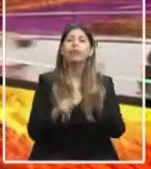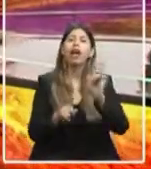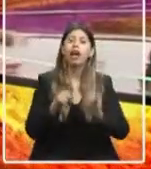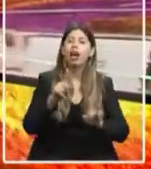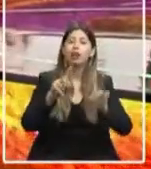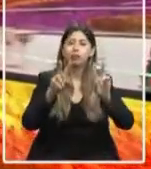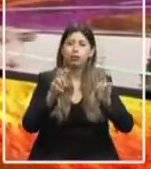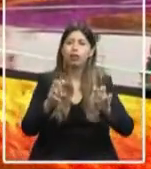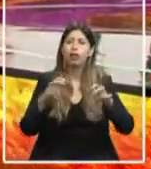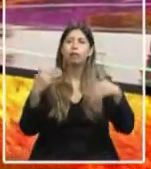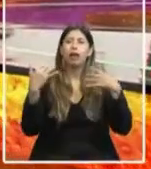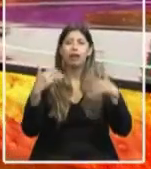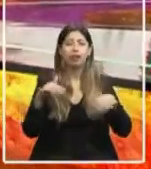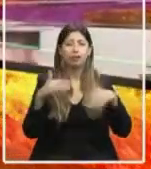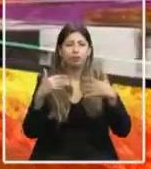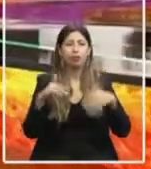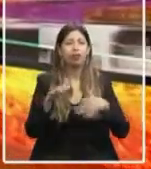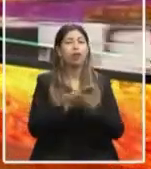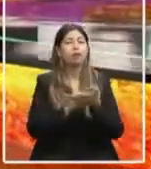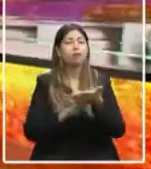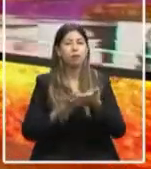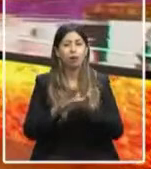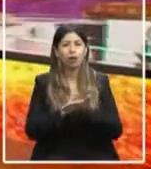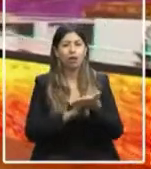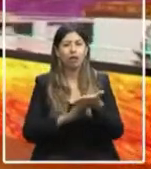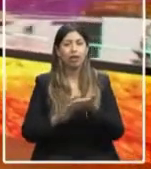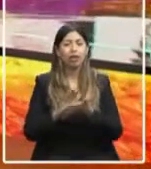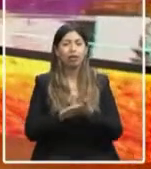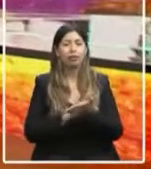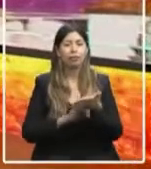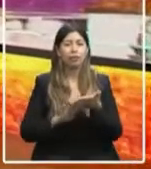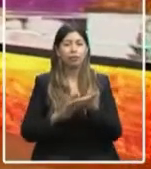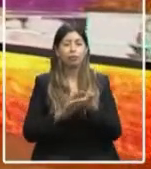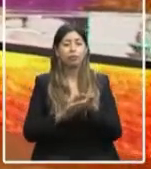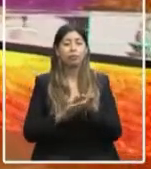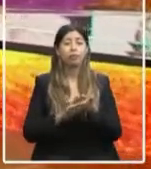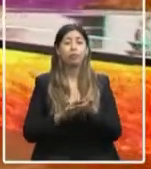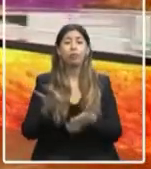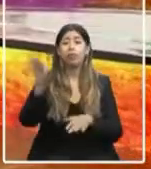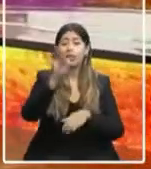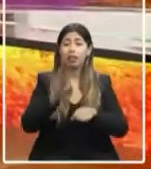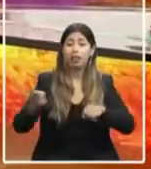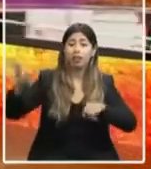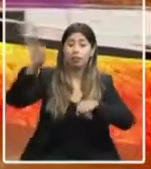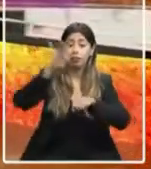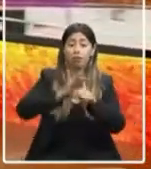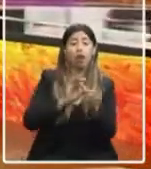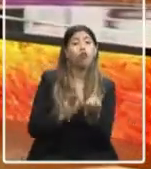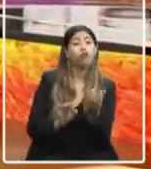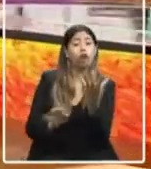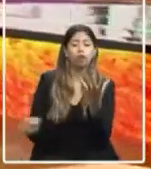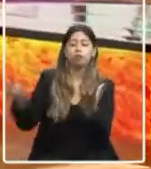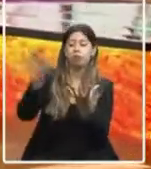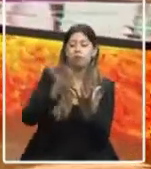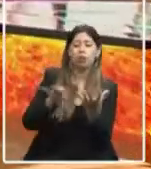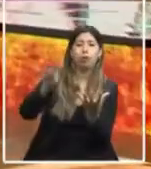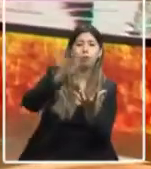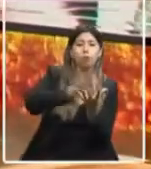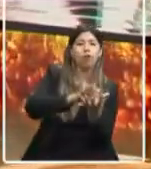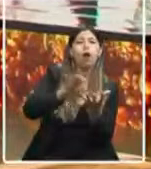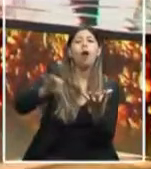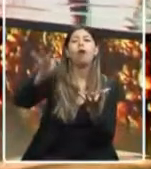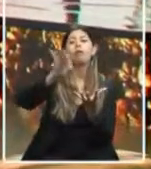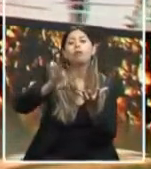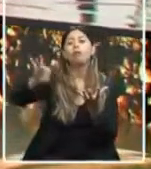tan importantes como que si se disminuye la polinización, y sabemos que hay una crisis